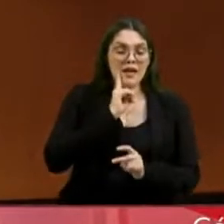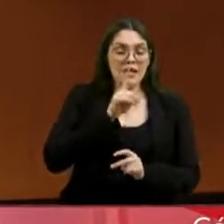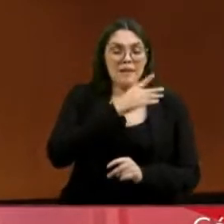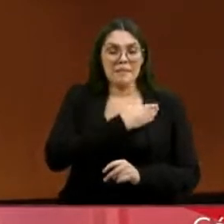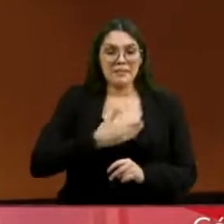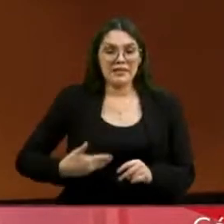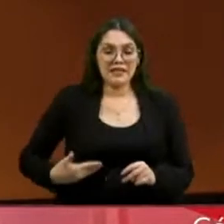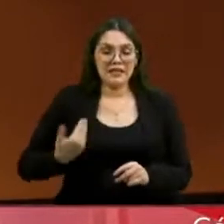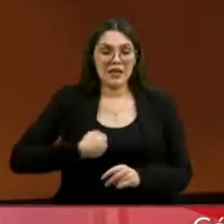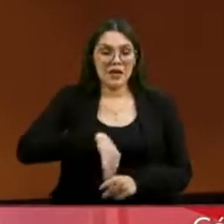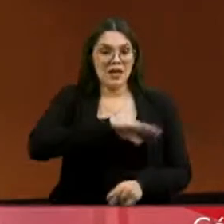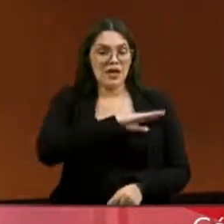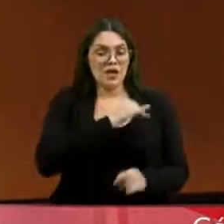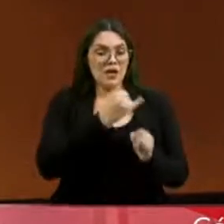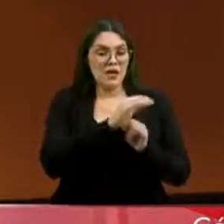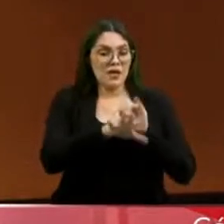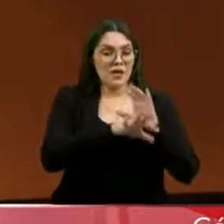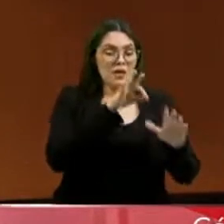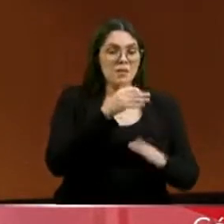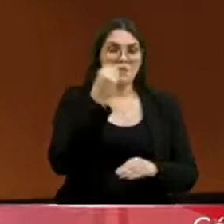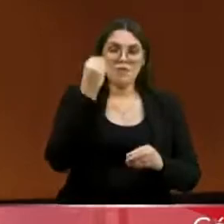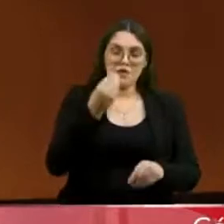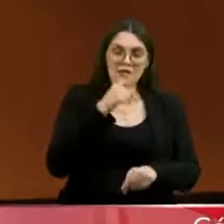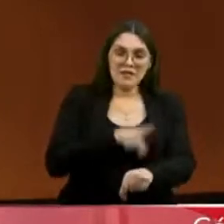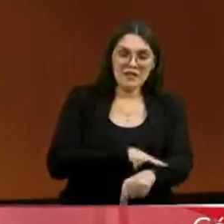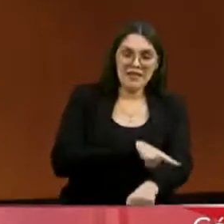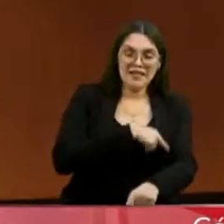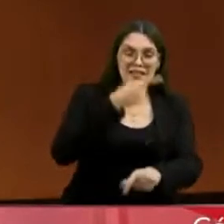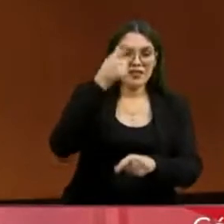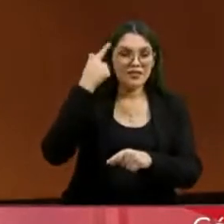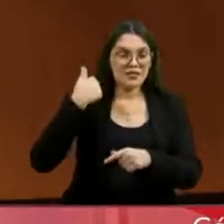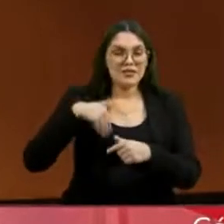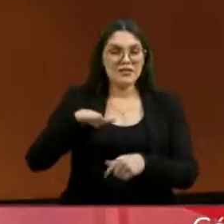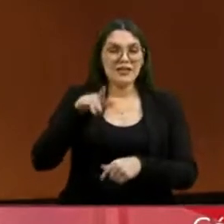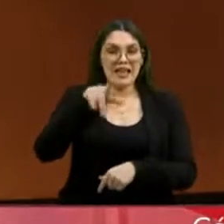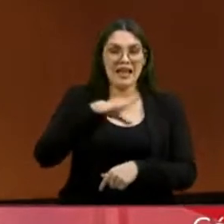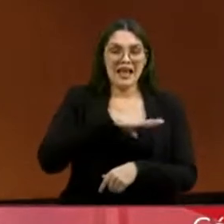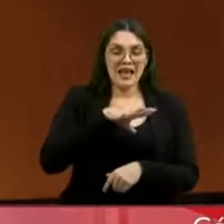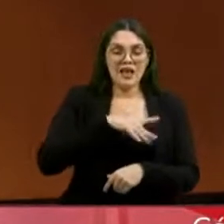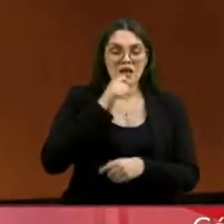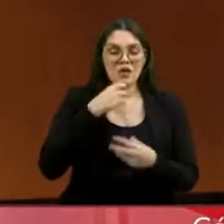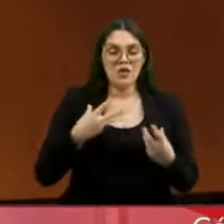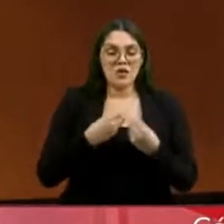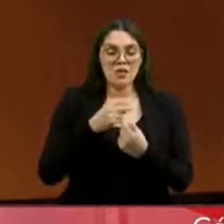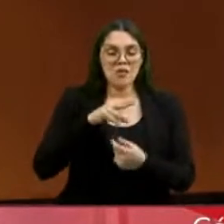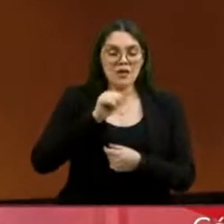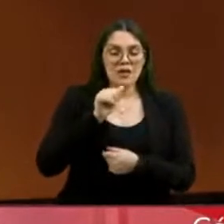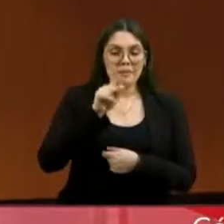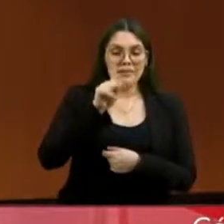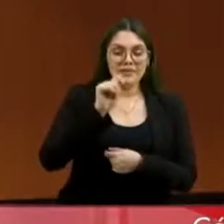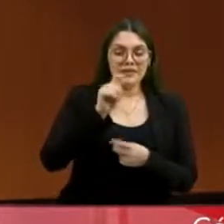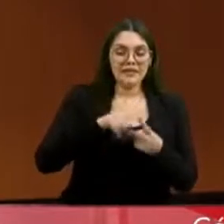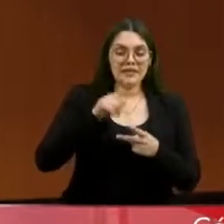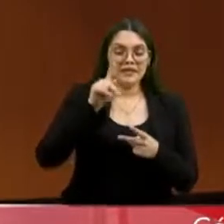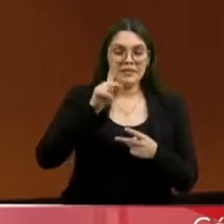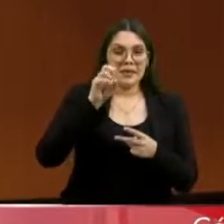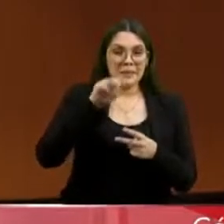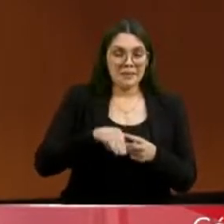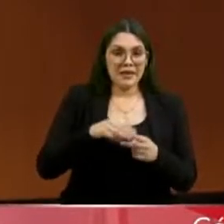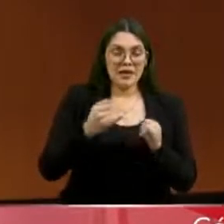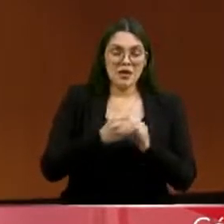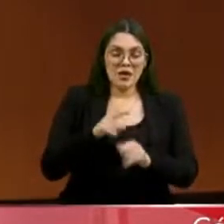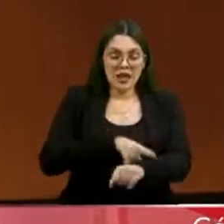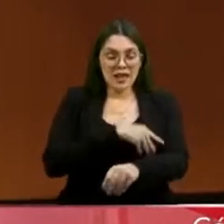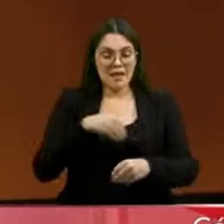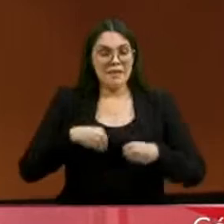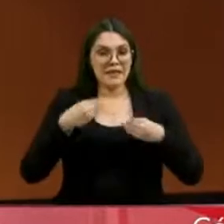electa Claudia Sheinbaum Pardo. Larga vida a la coalición Morena PT Verde. Y larga vida